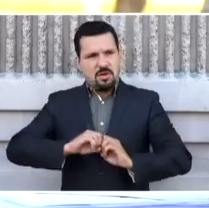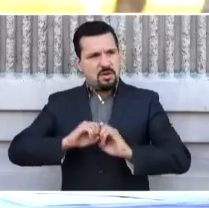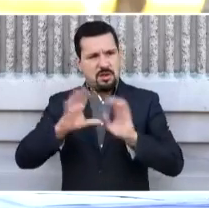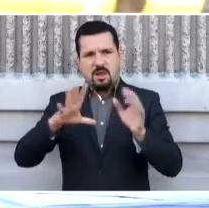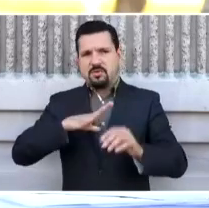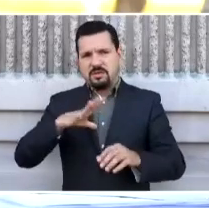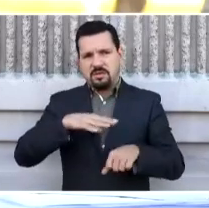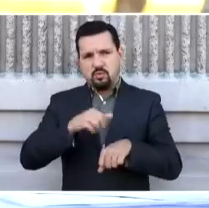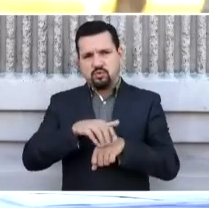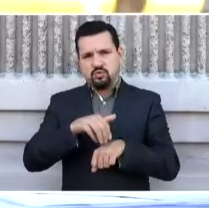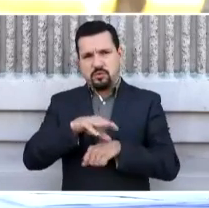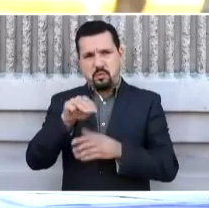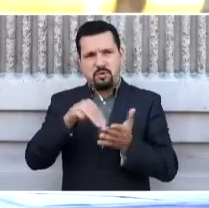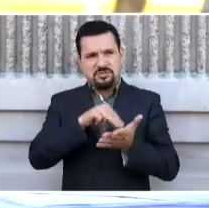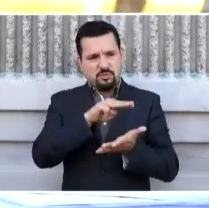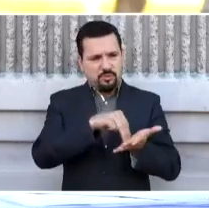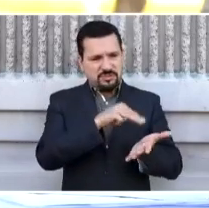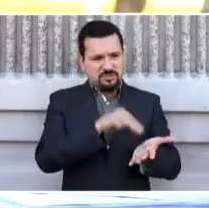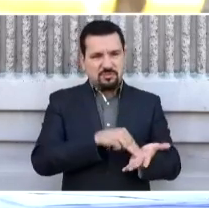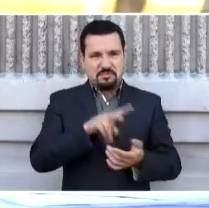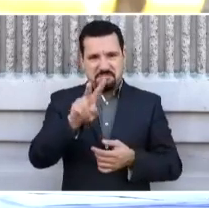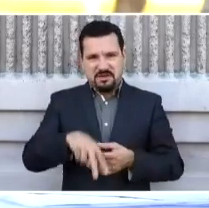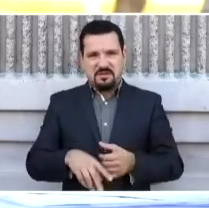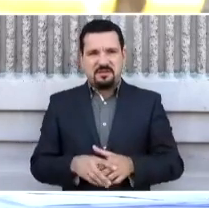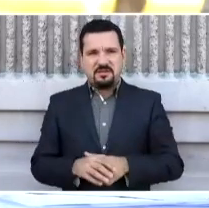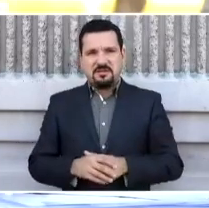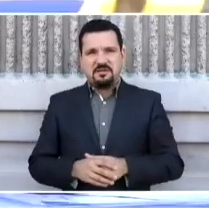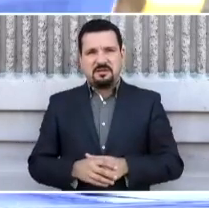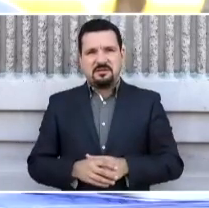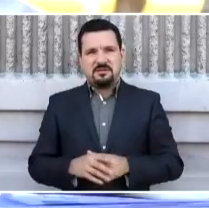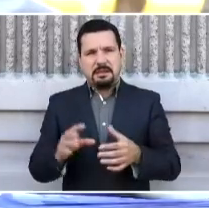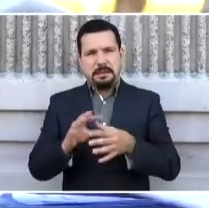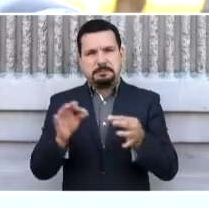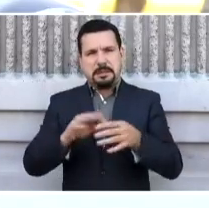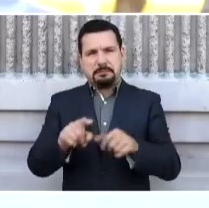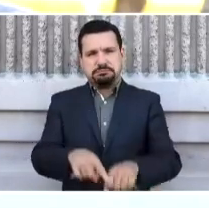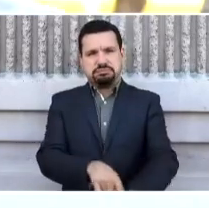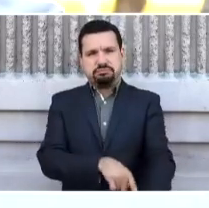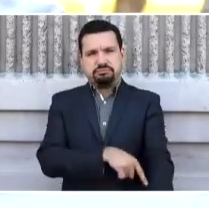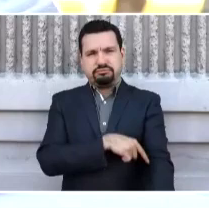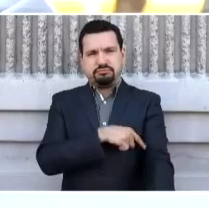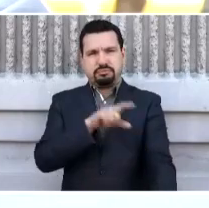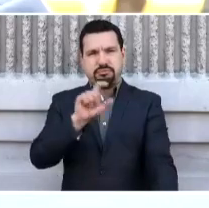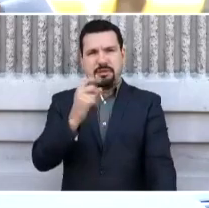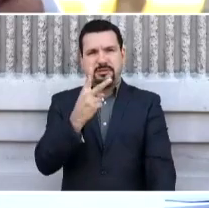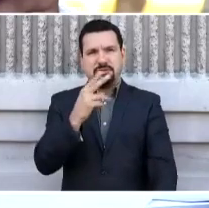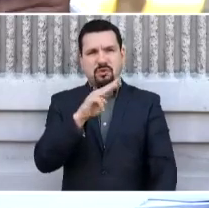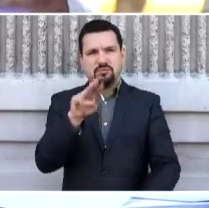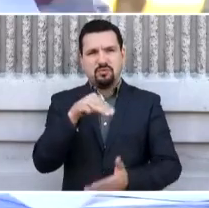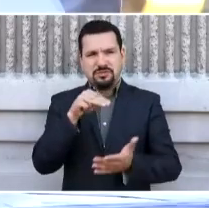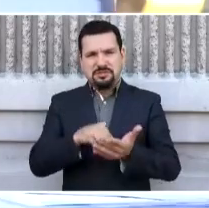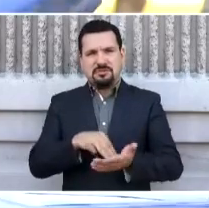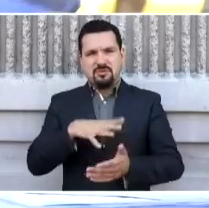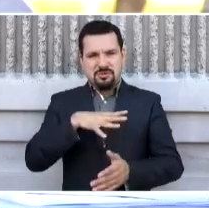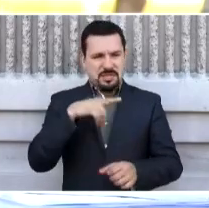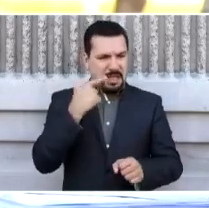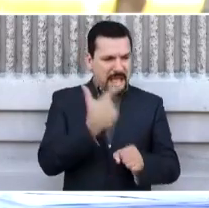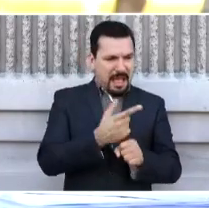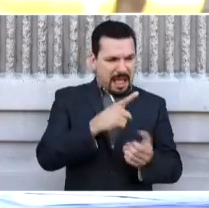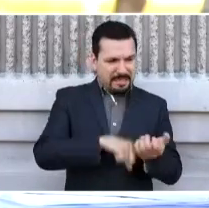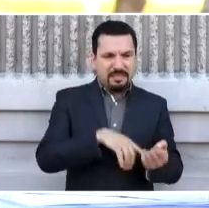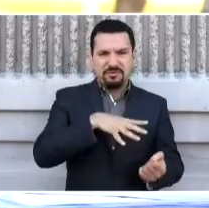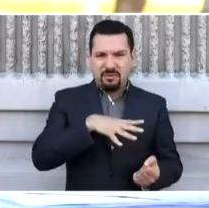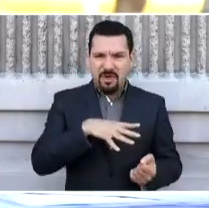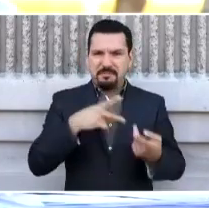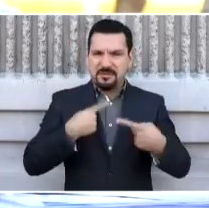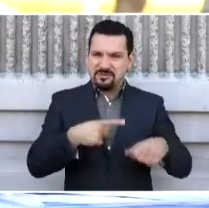municipios. Es un poco largo decirles los 22 municipios que han registrado casos.